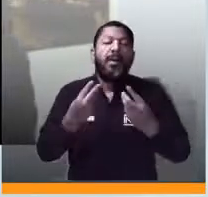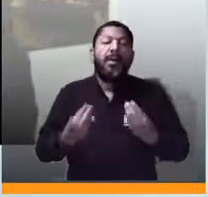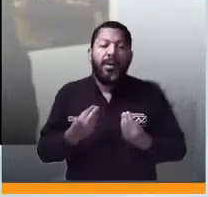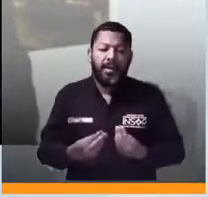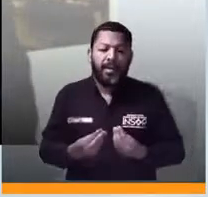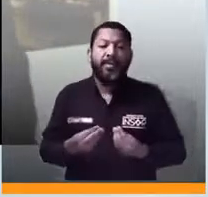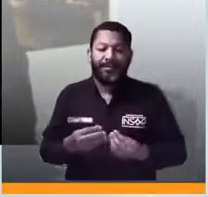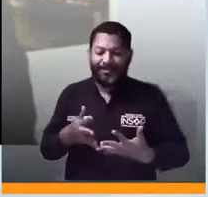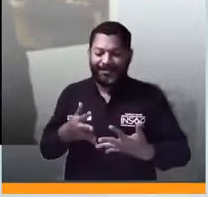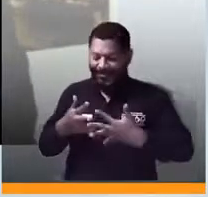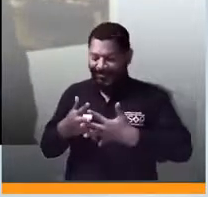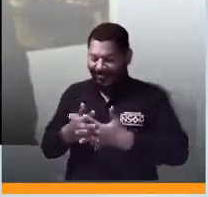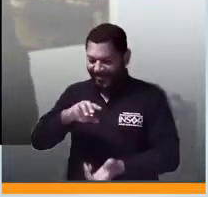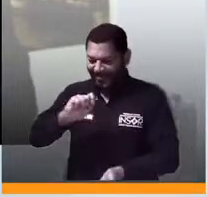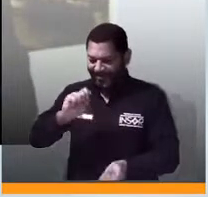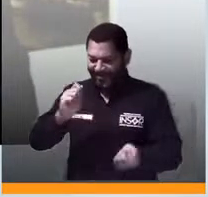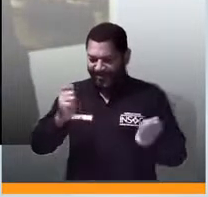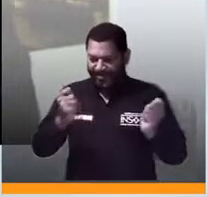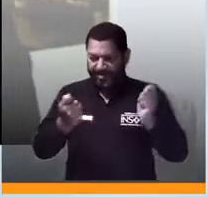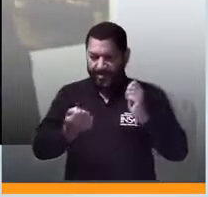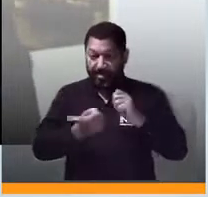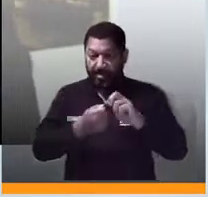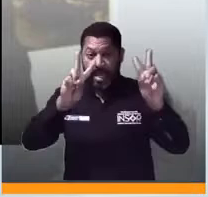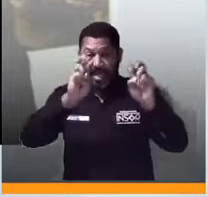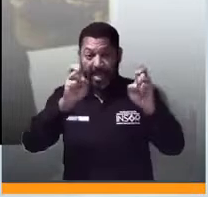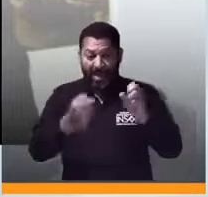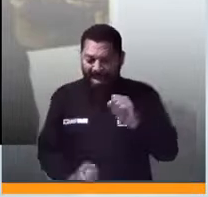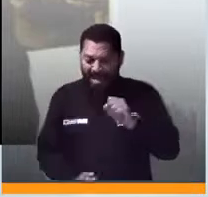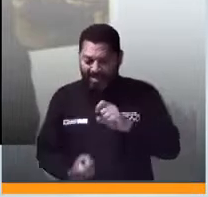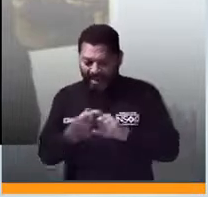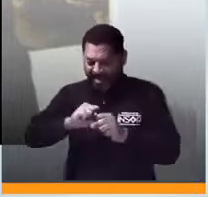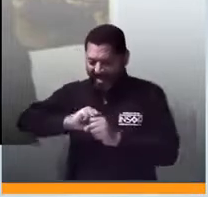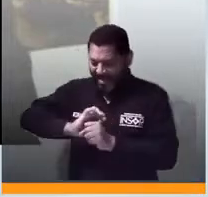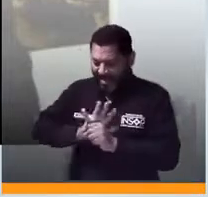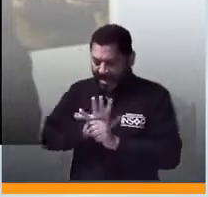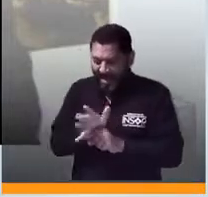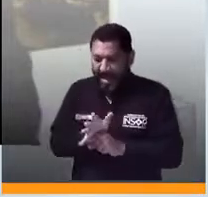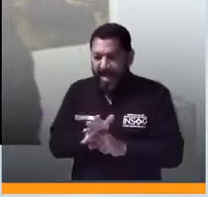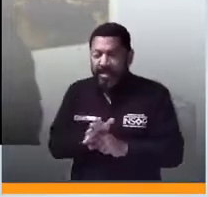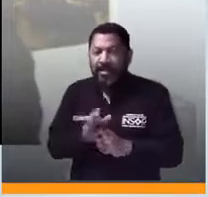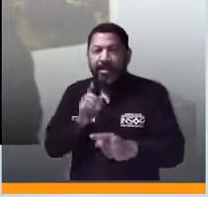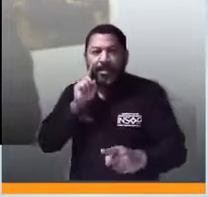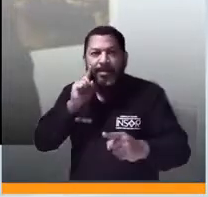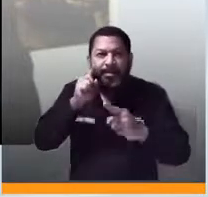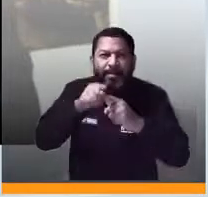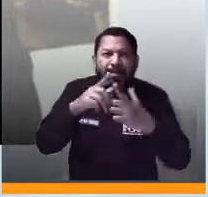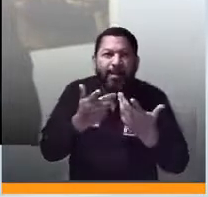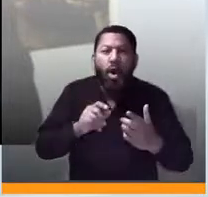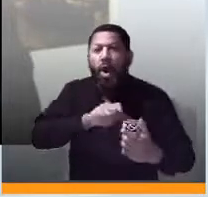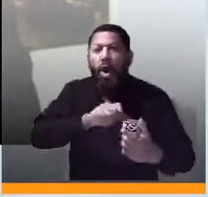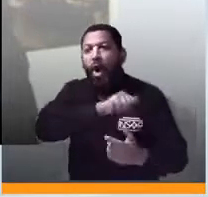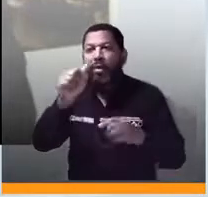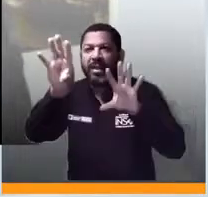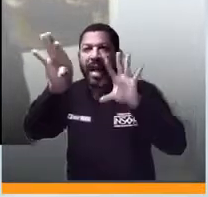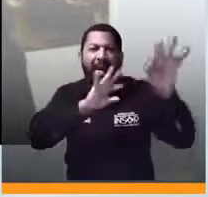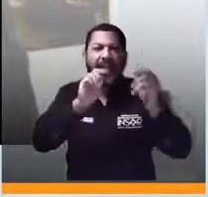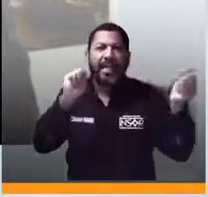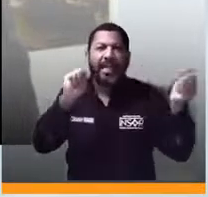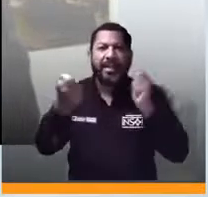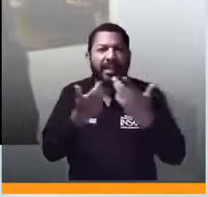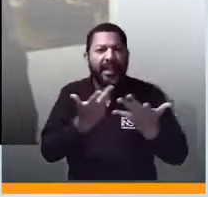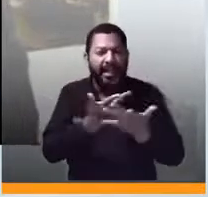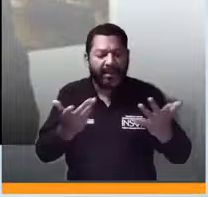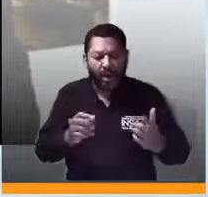de esta mirada, que con el tema de COVID pues nos ha puesto a la vanguardia de poder tomar otras alternativas y otras vías